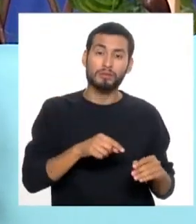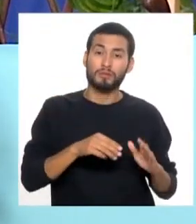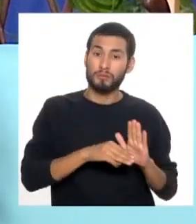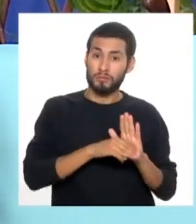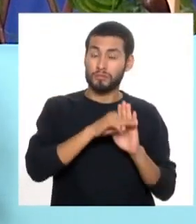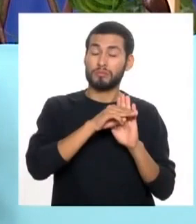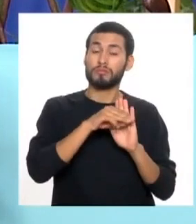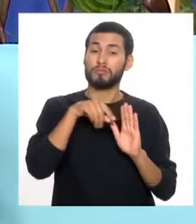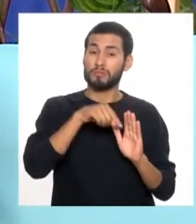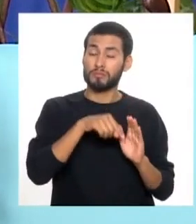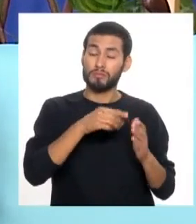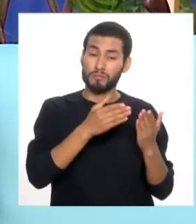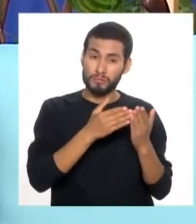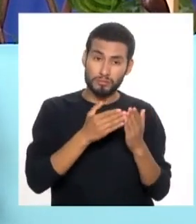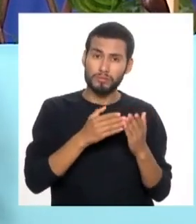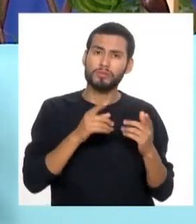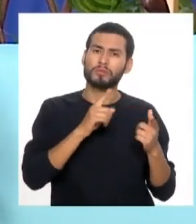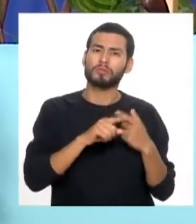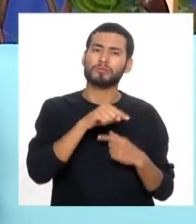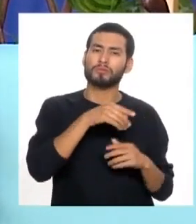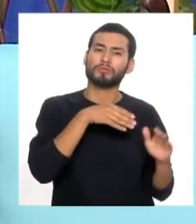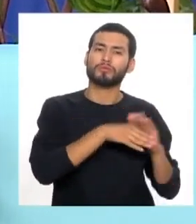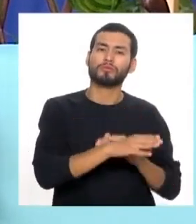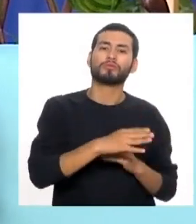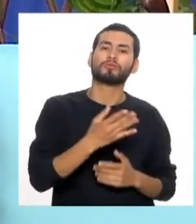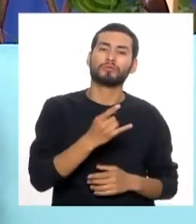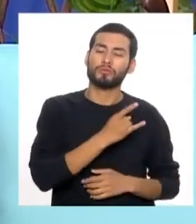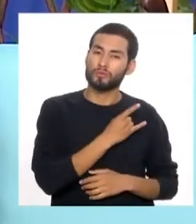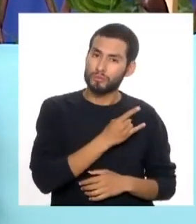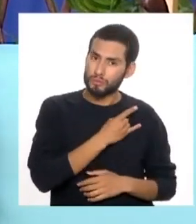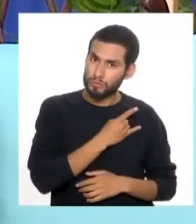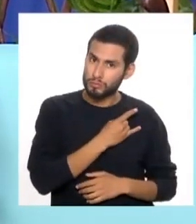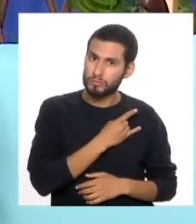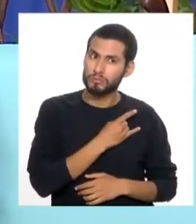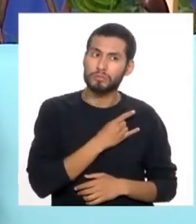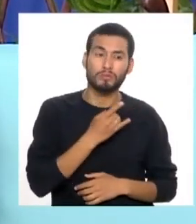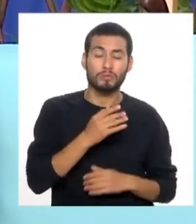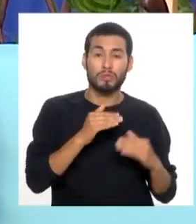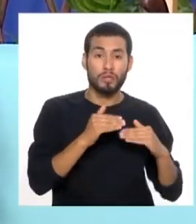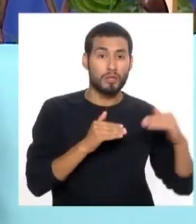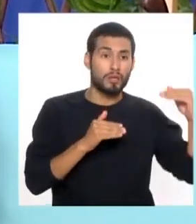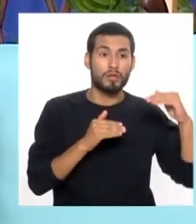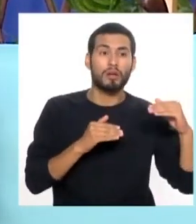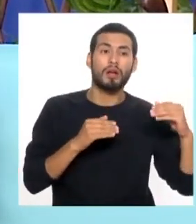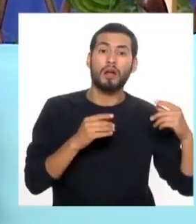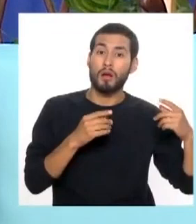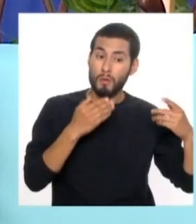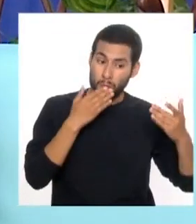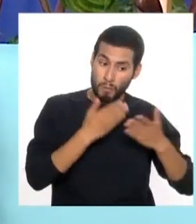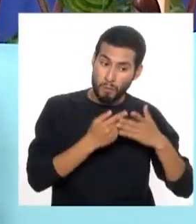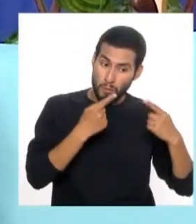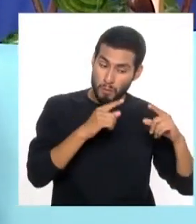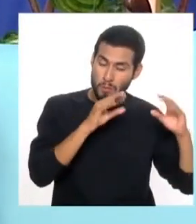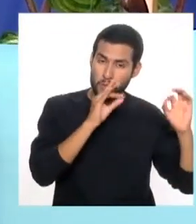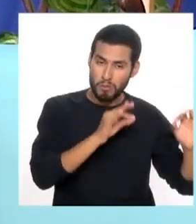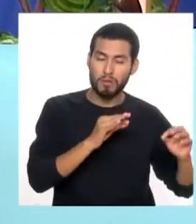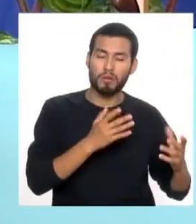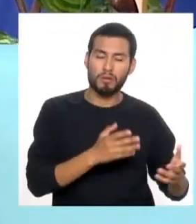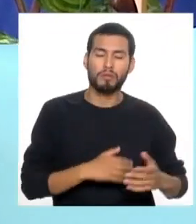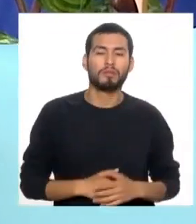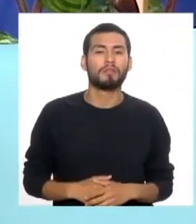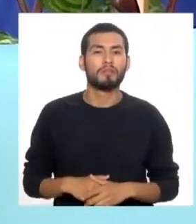madurez, está cursando estudios universitarios o superiores de manera exitosa, ¿no? Y